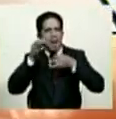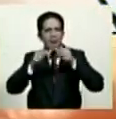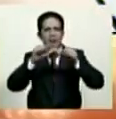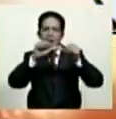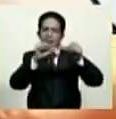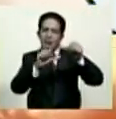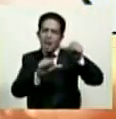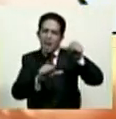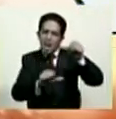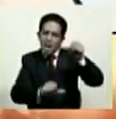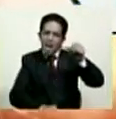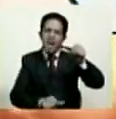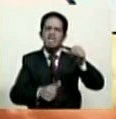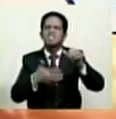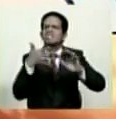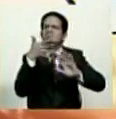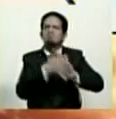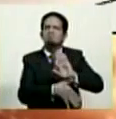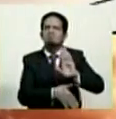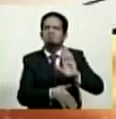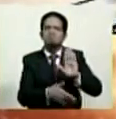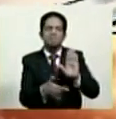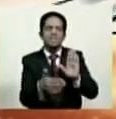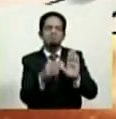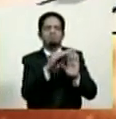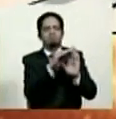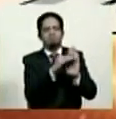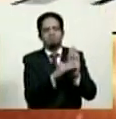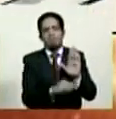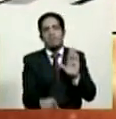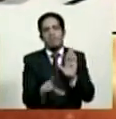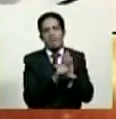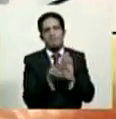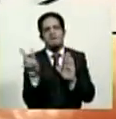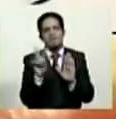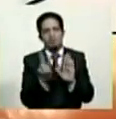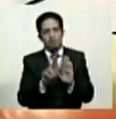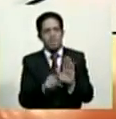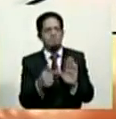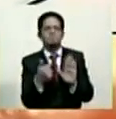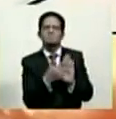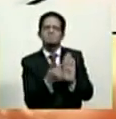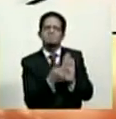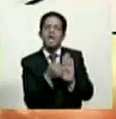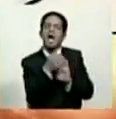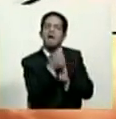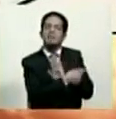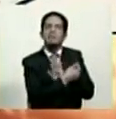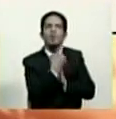marco y contenido constitucional de Venezuela, los artículos que fundamentan